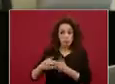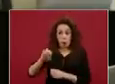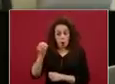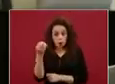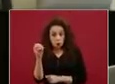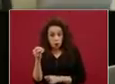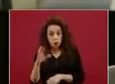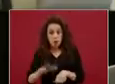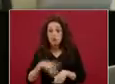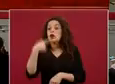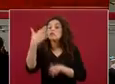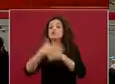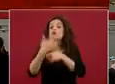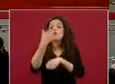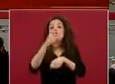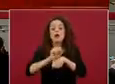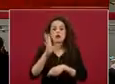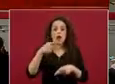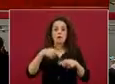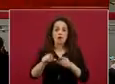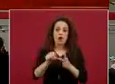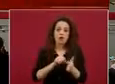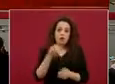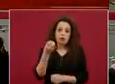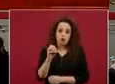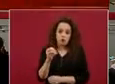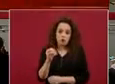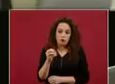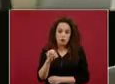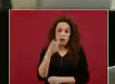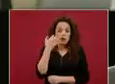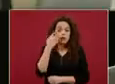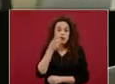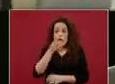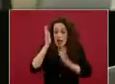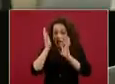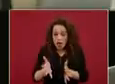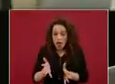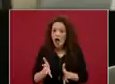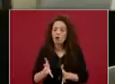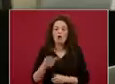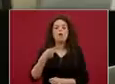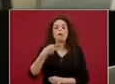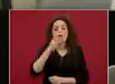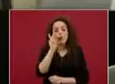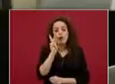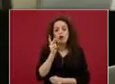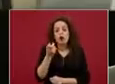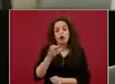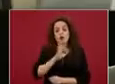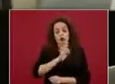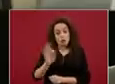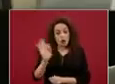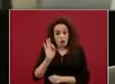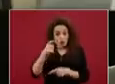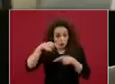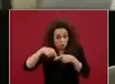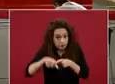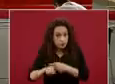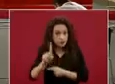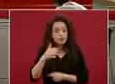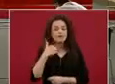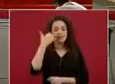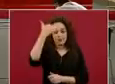octubre empieza en 1 semana, ¿no? No es que el 1 de octubre todo empiece, pero ¿podría ser eso el inicio? Claro.